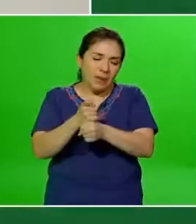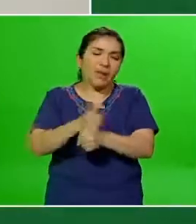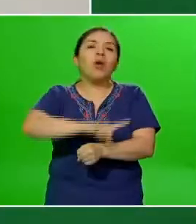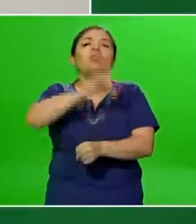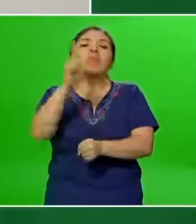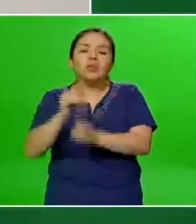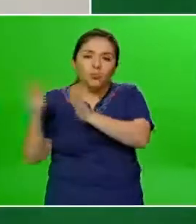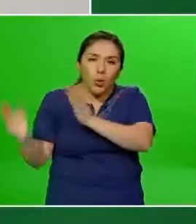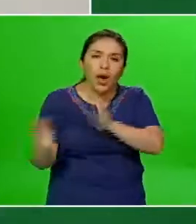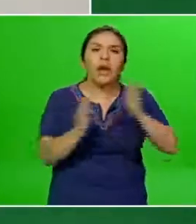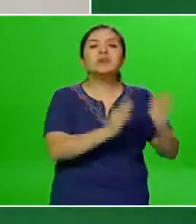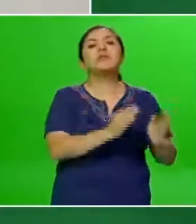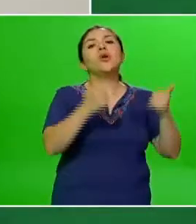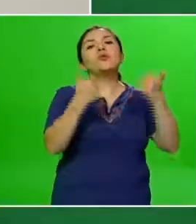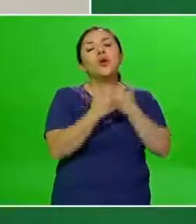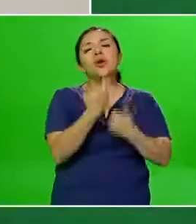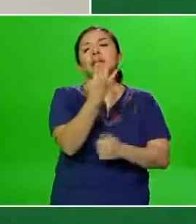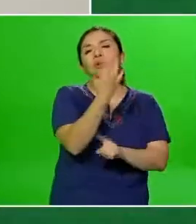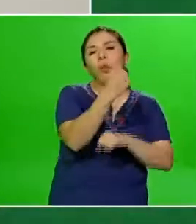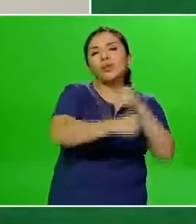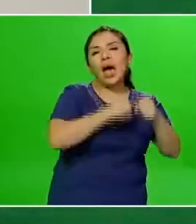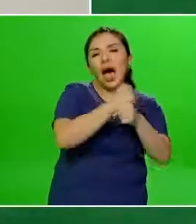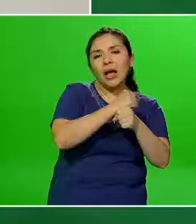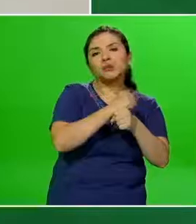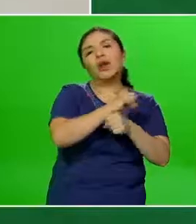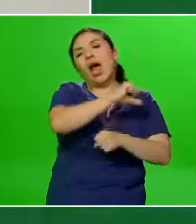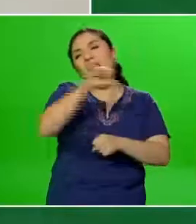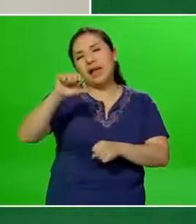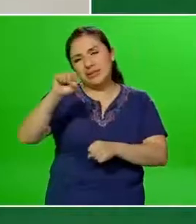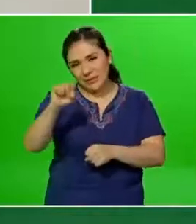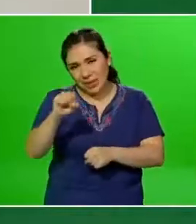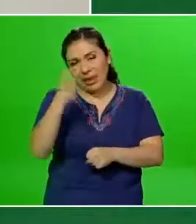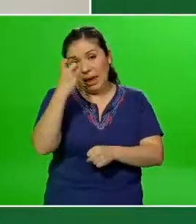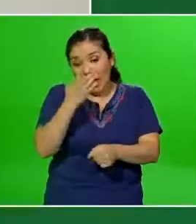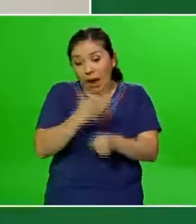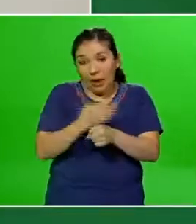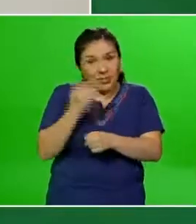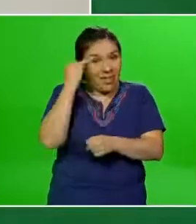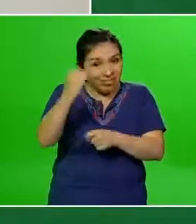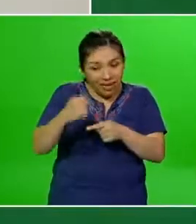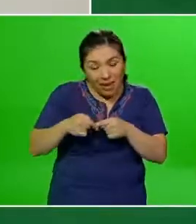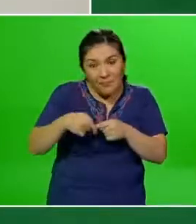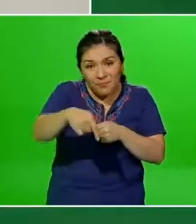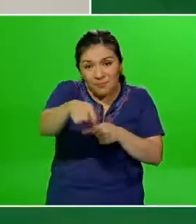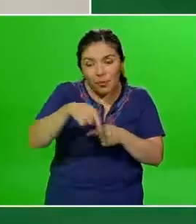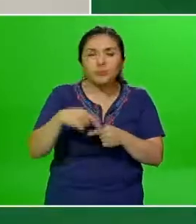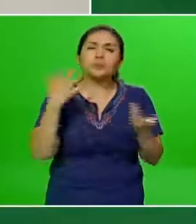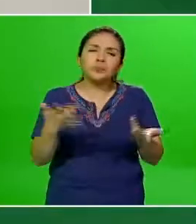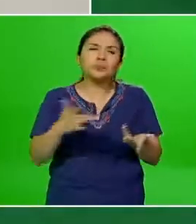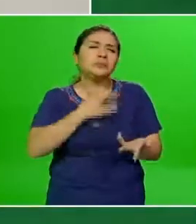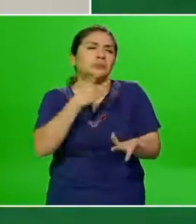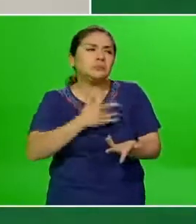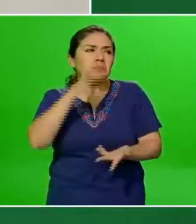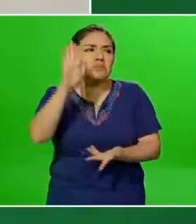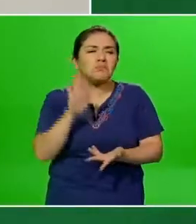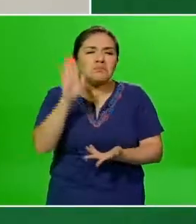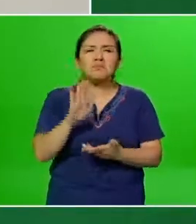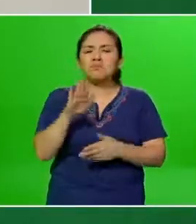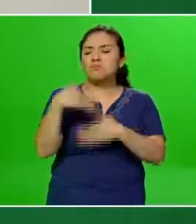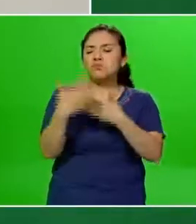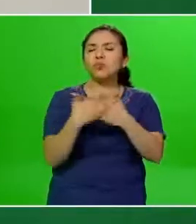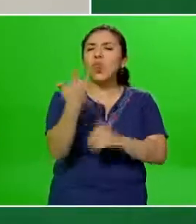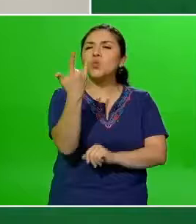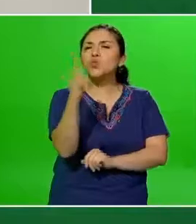luego caminamos a los de 50 años y más, es donde nos encontramos, y bueno, se tiene más o menos estimado que para el mes de